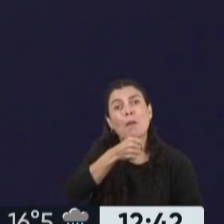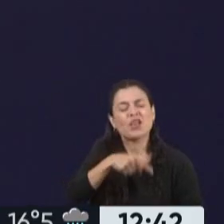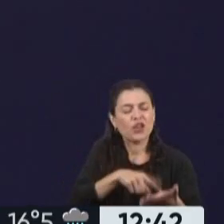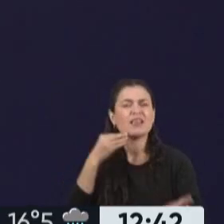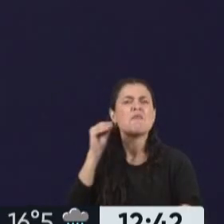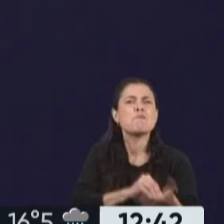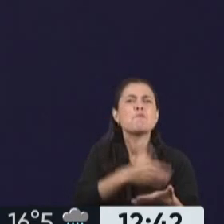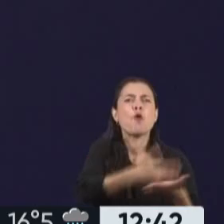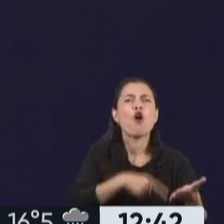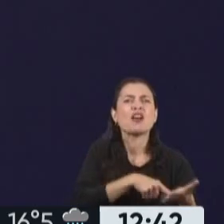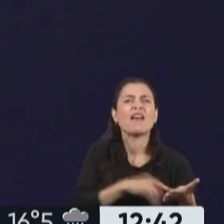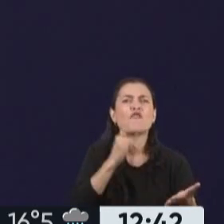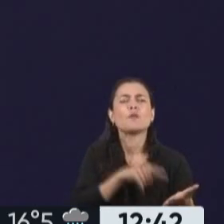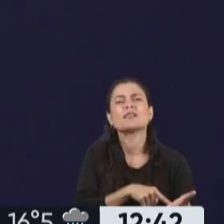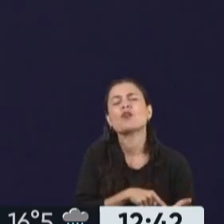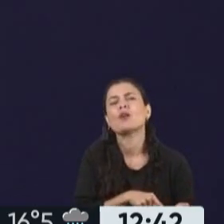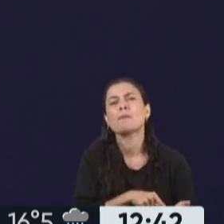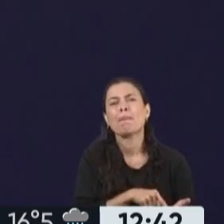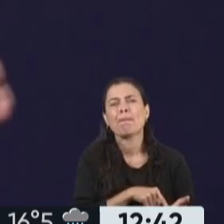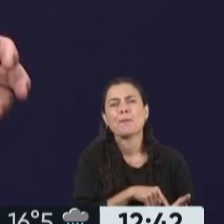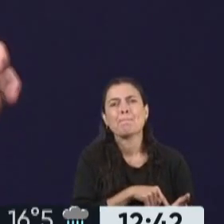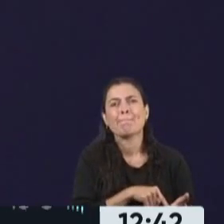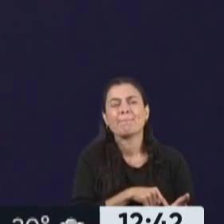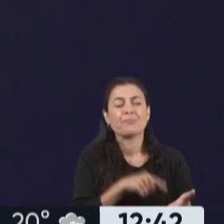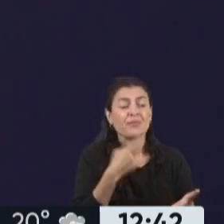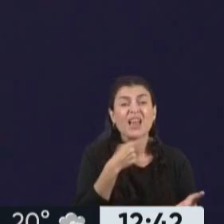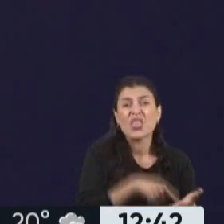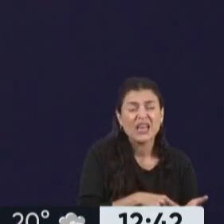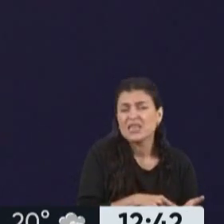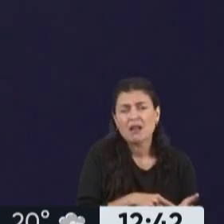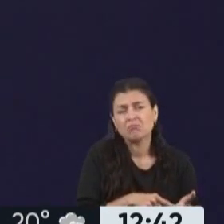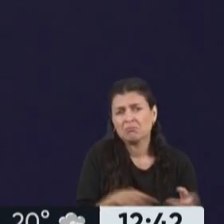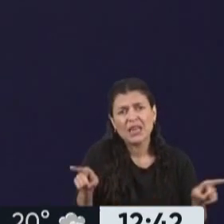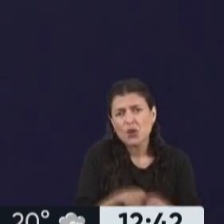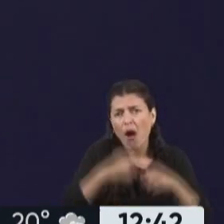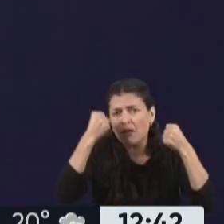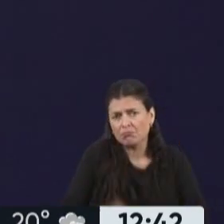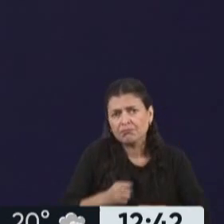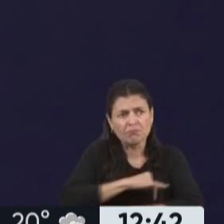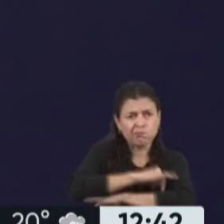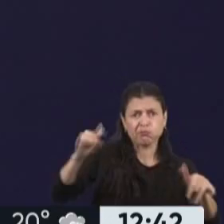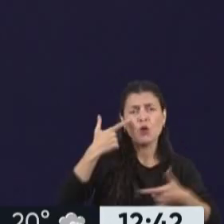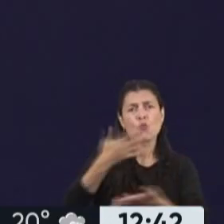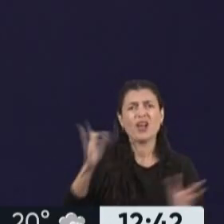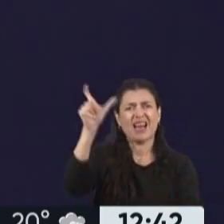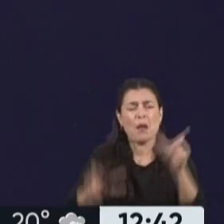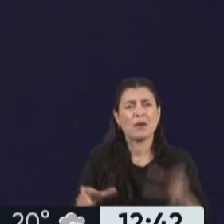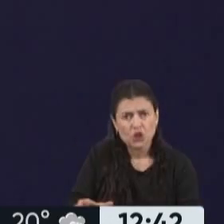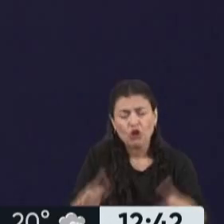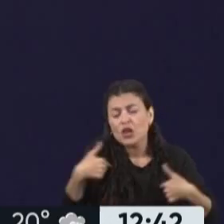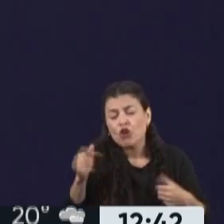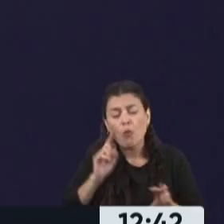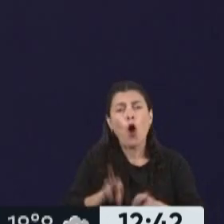dice que la nota va a salir igual y que la conjetura la va a sacar